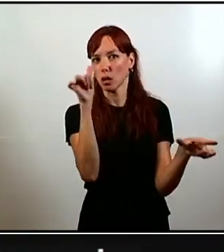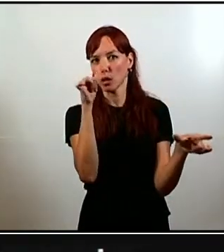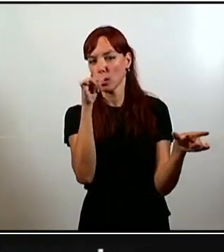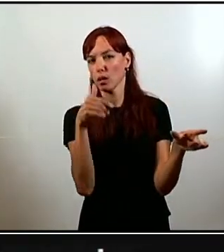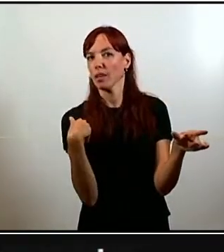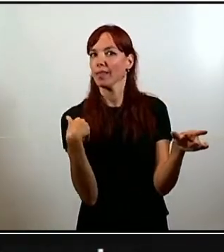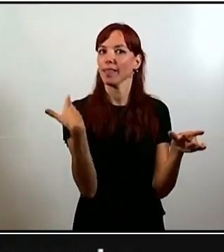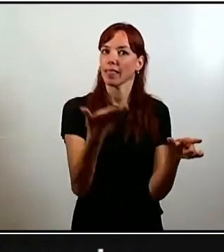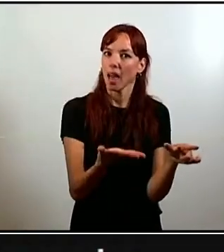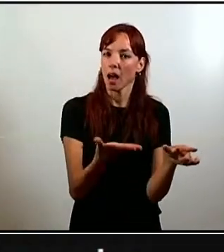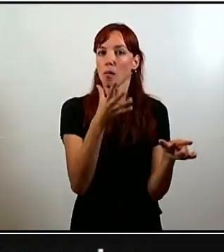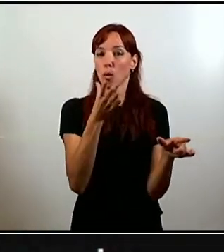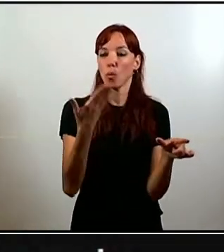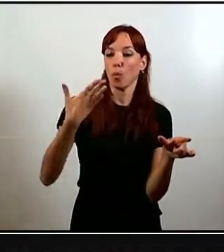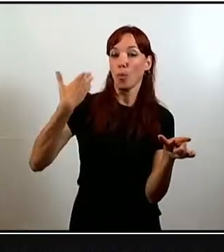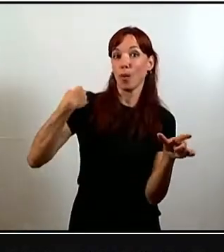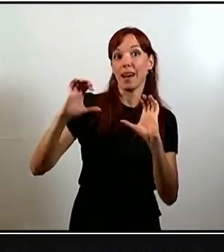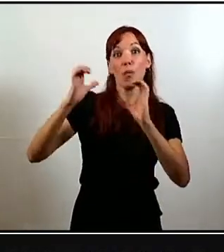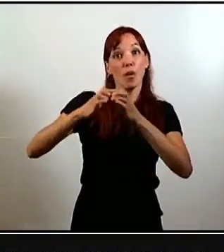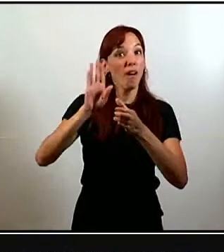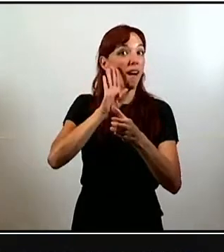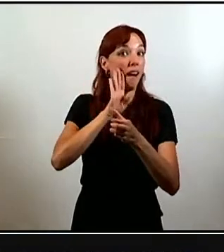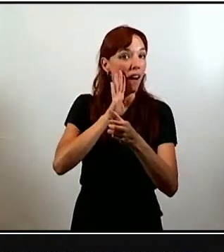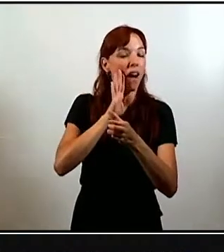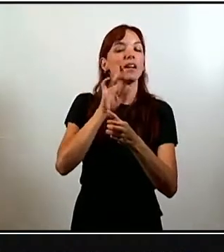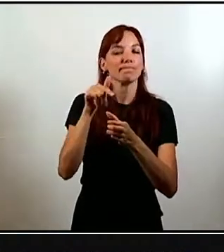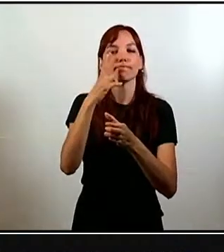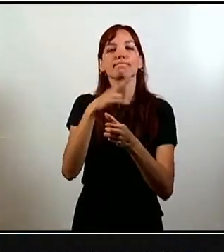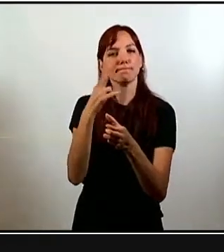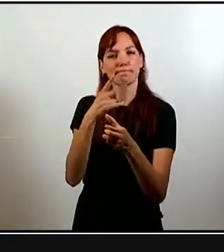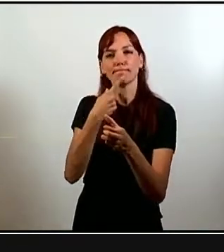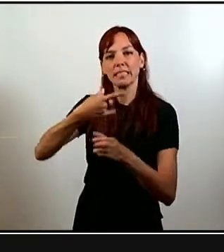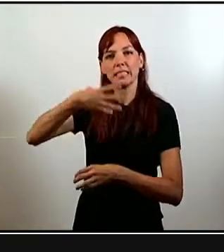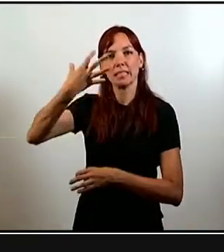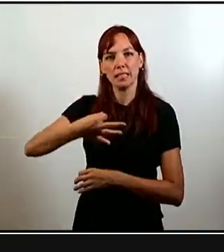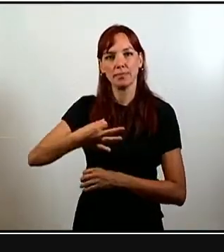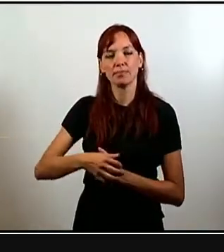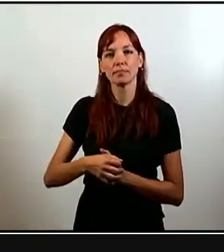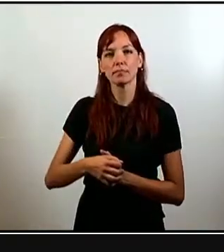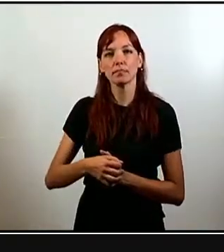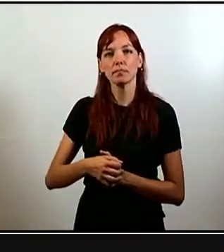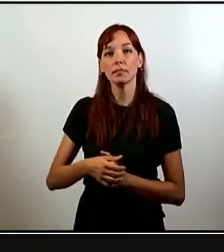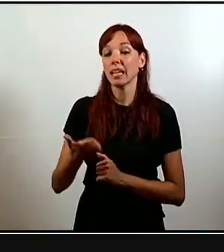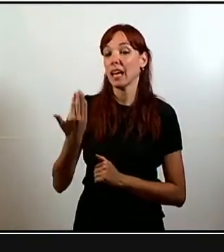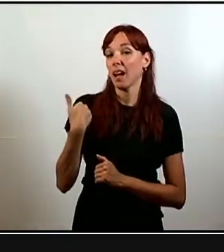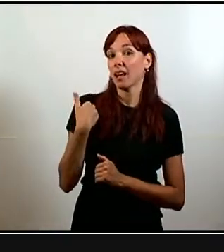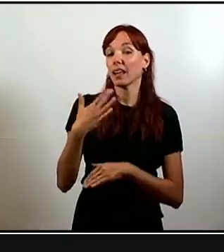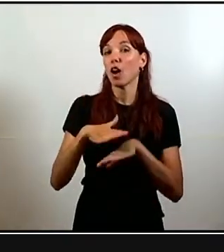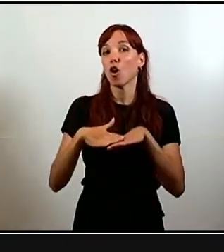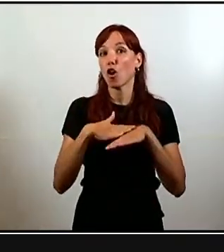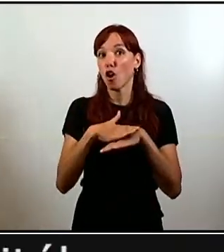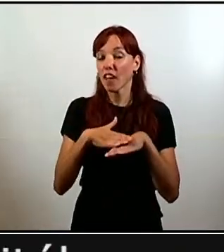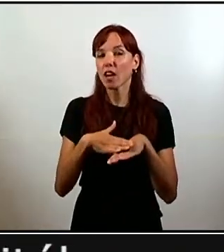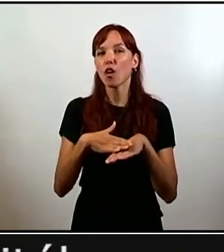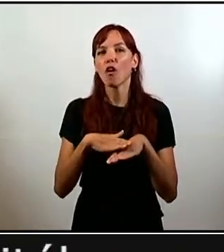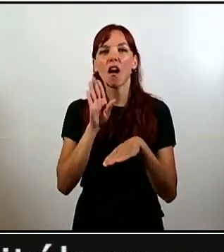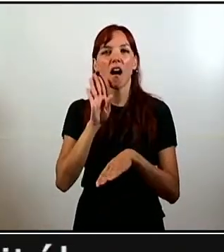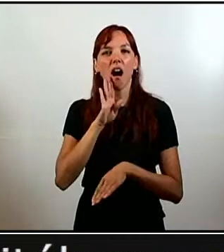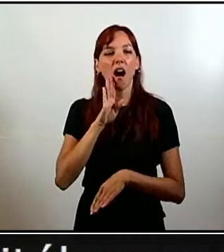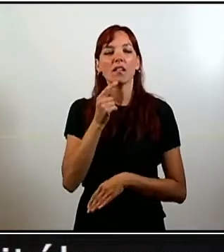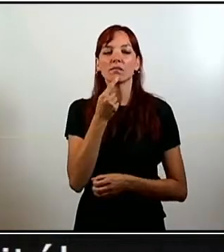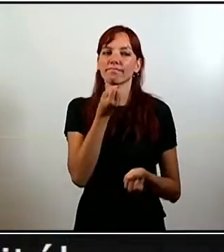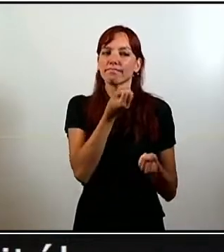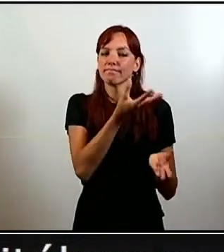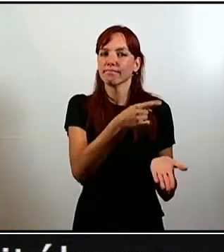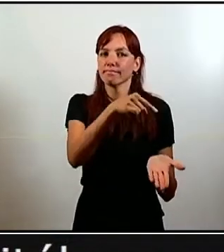nos comprometimos en aquella reunión y ya solicitábamos al Gobierno que estaba entonces que aplicase esta medida, que era